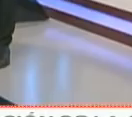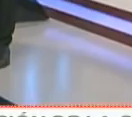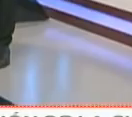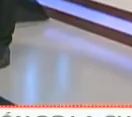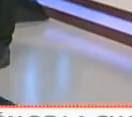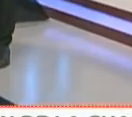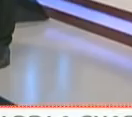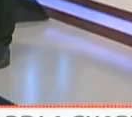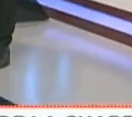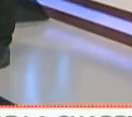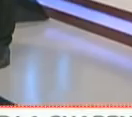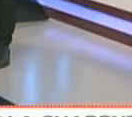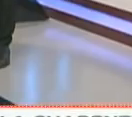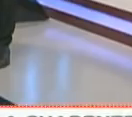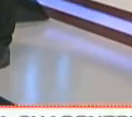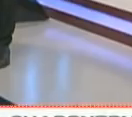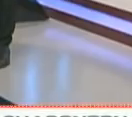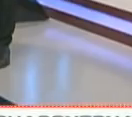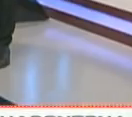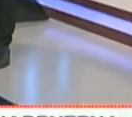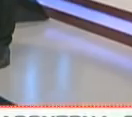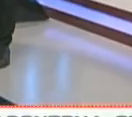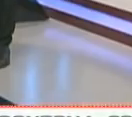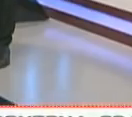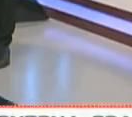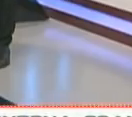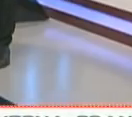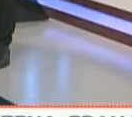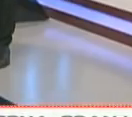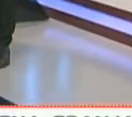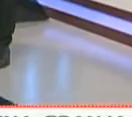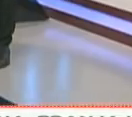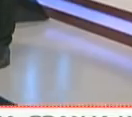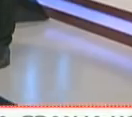alguna información de lo que fue esta quinta jornada de flexibilización